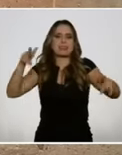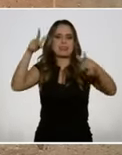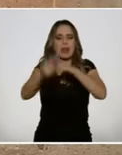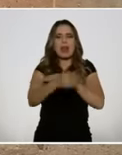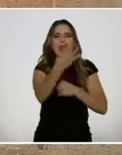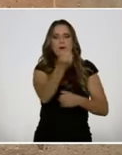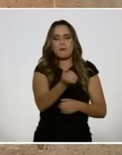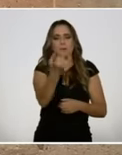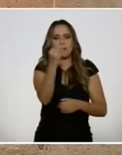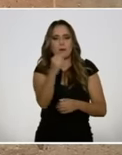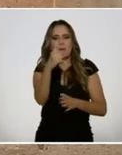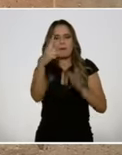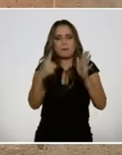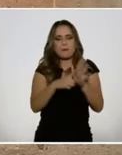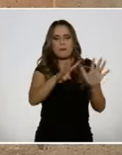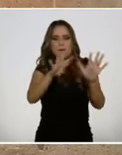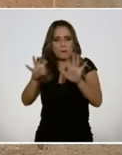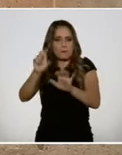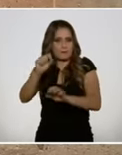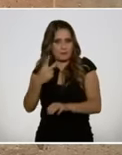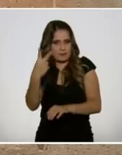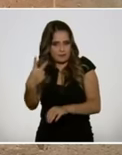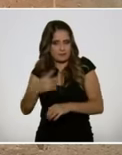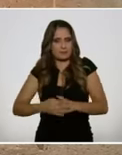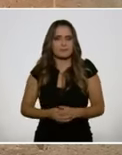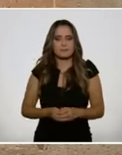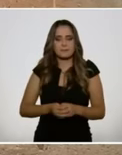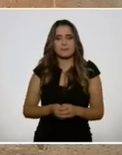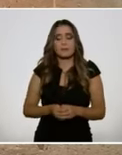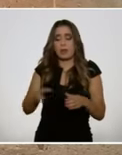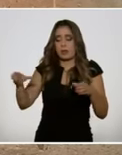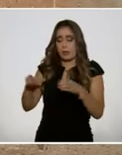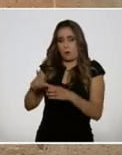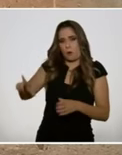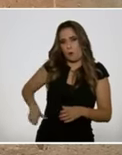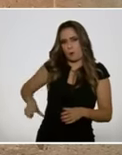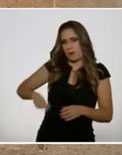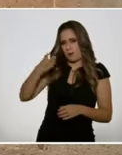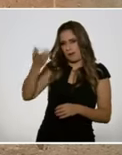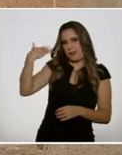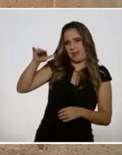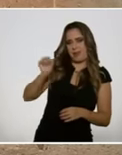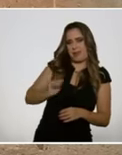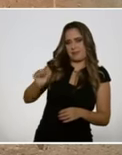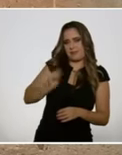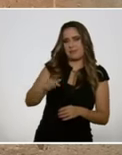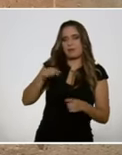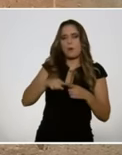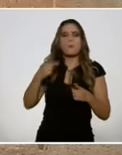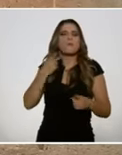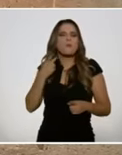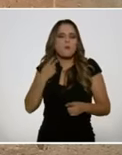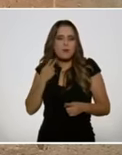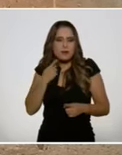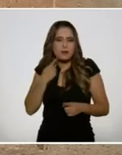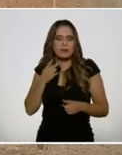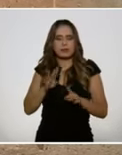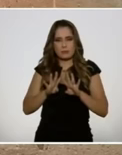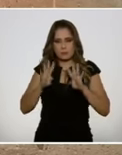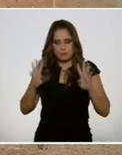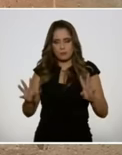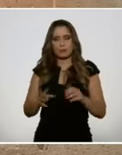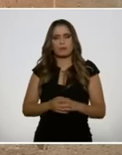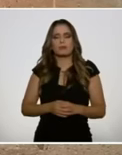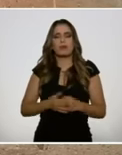de julio de 1922. El gabinete de gobierno de aquella época, el cuerpo diplomático acreditado en